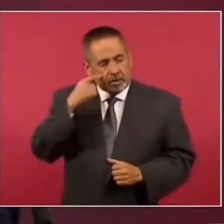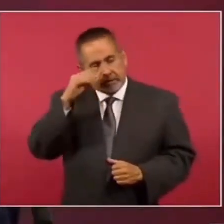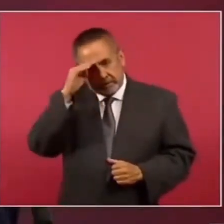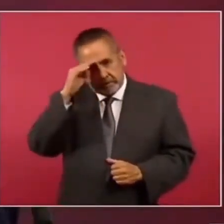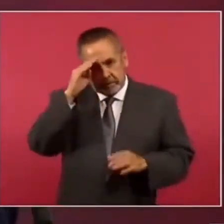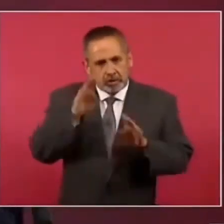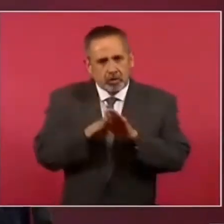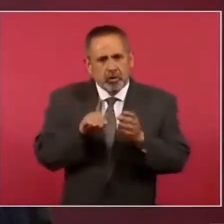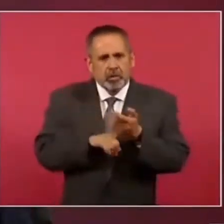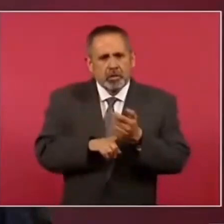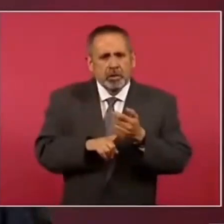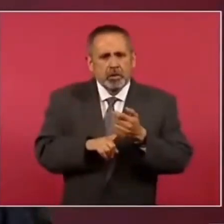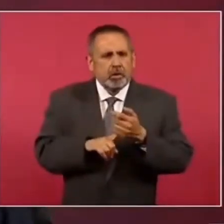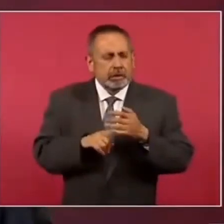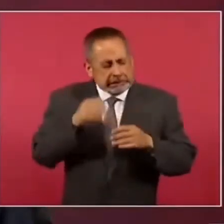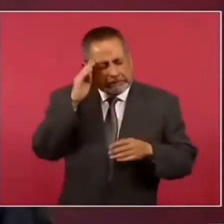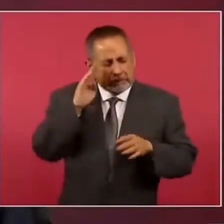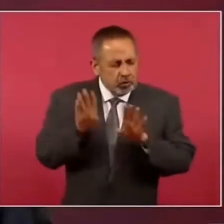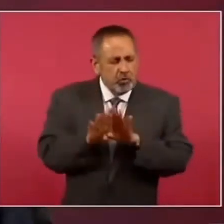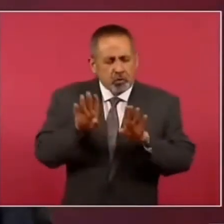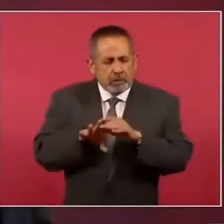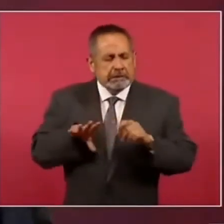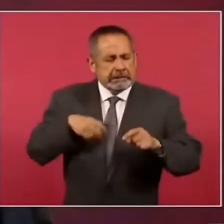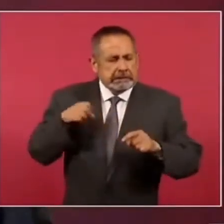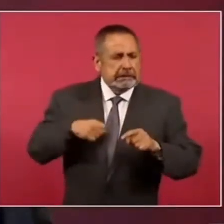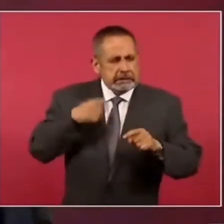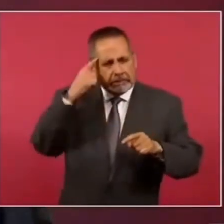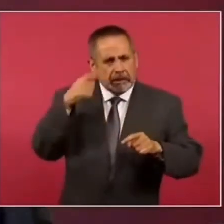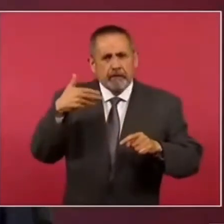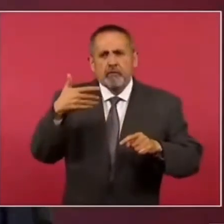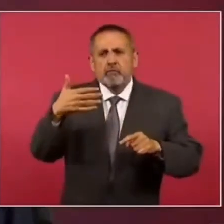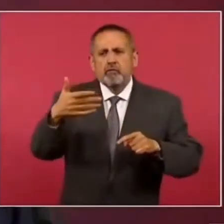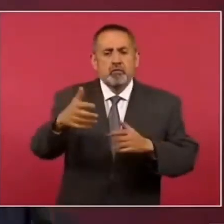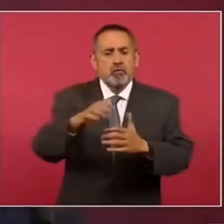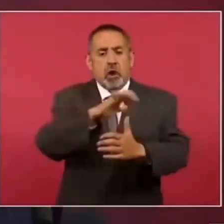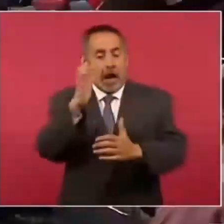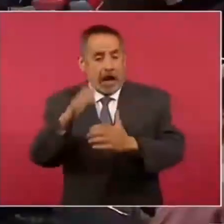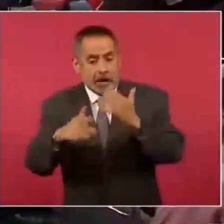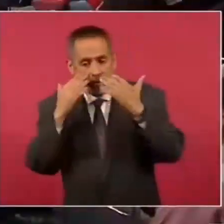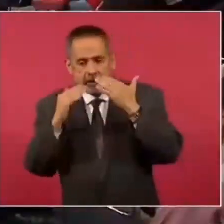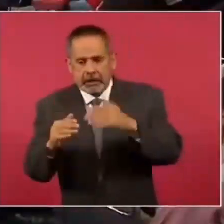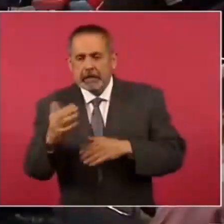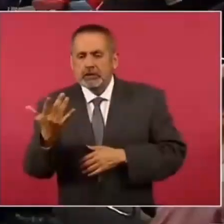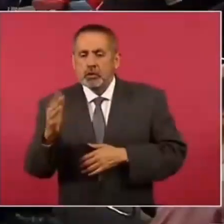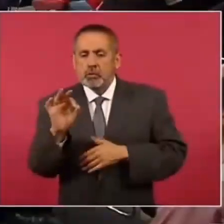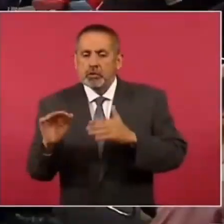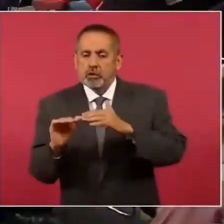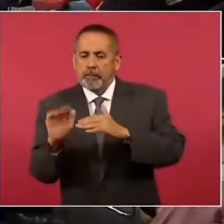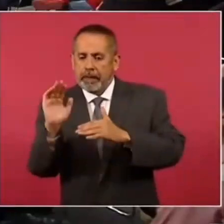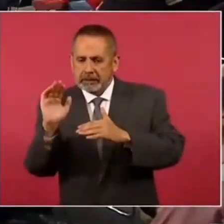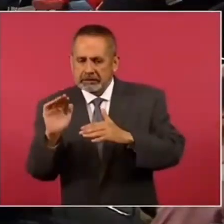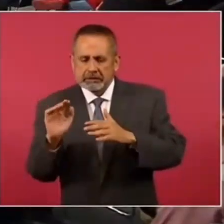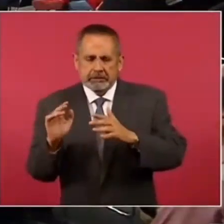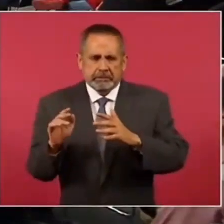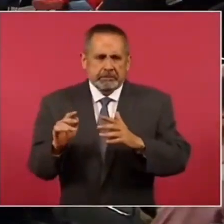buscar tener más del 50 al fin del gobierno, pero